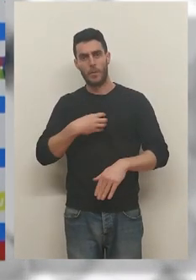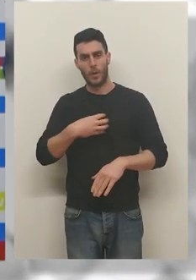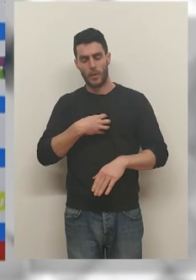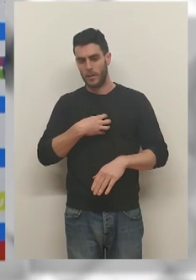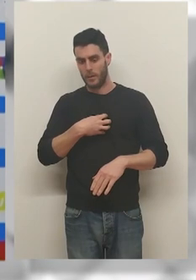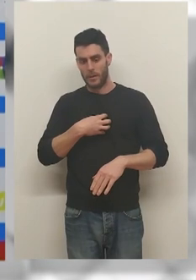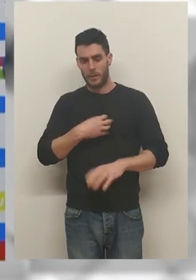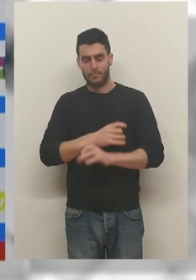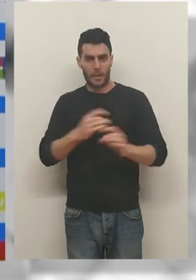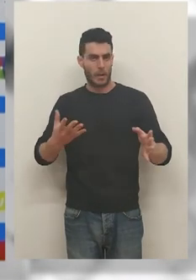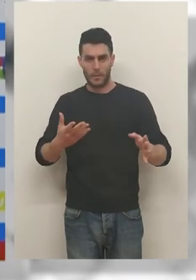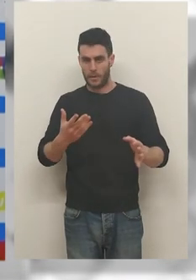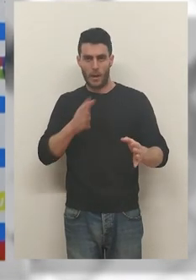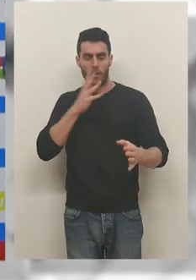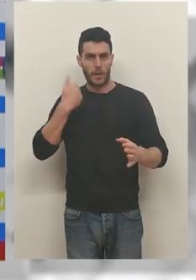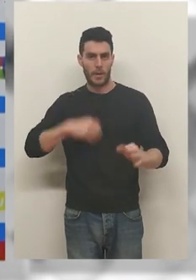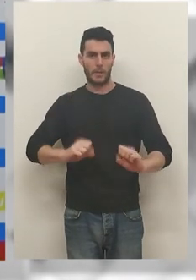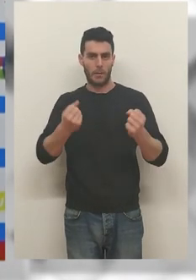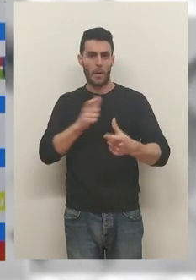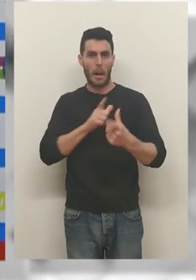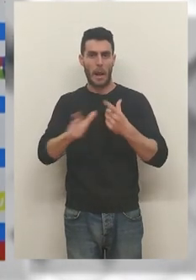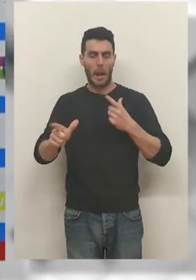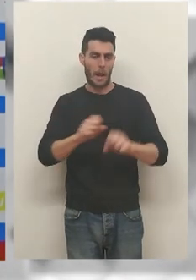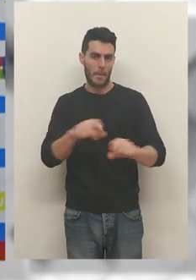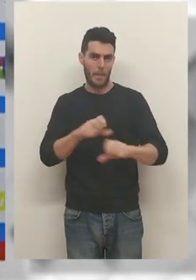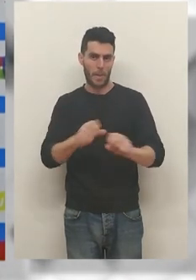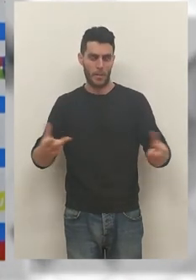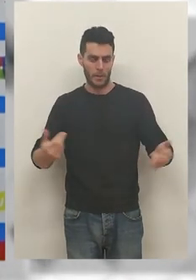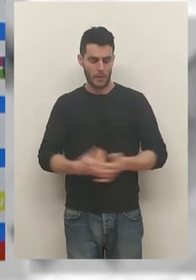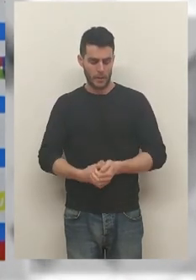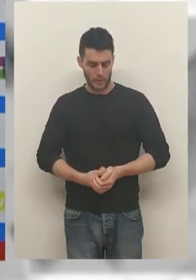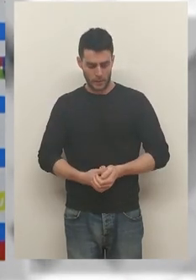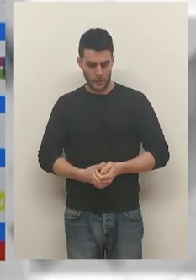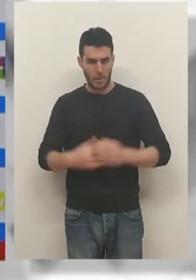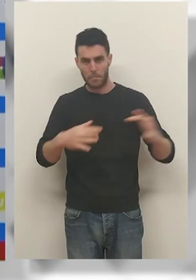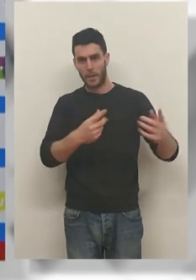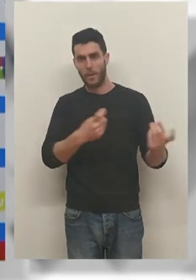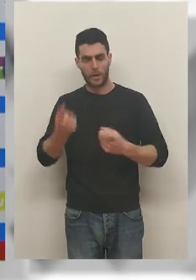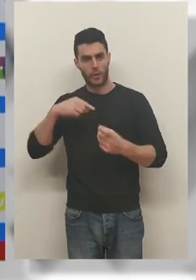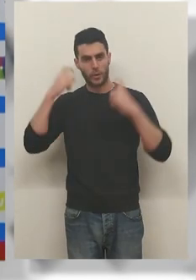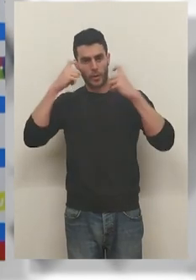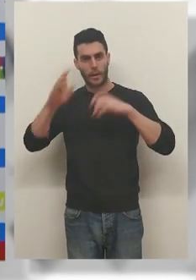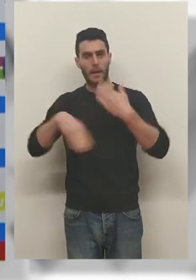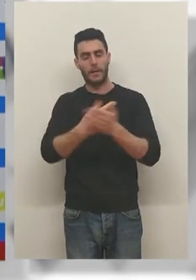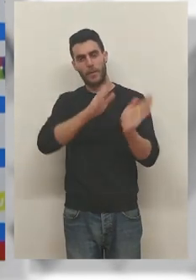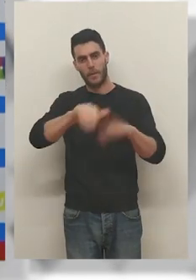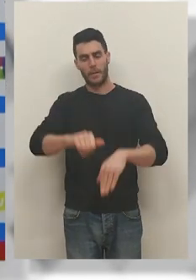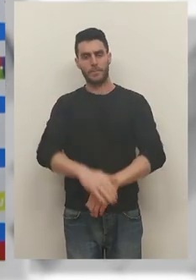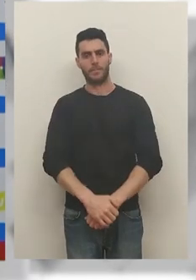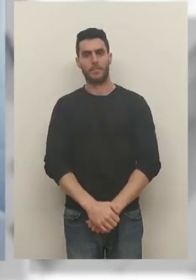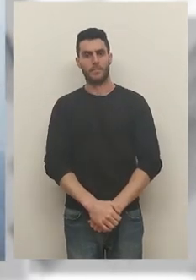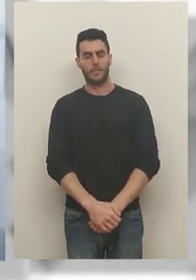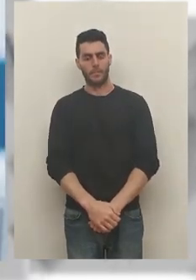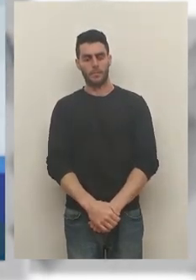no sea así evidentemente está más lejos la salvación pero quedan partidos y nosotros lo vamos a intentar hasta el